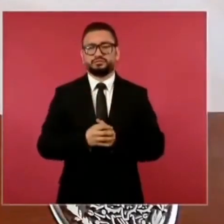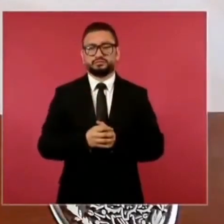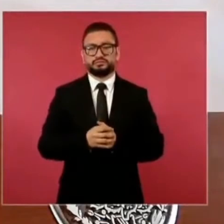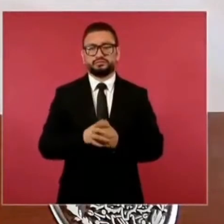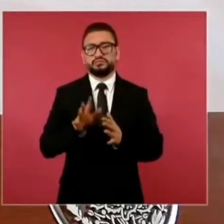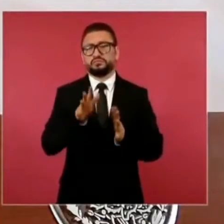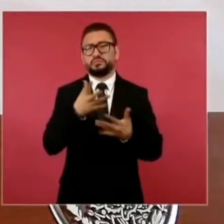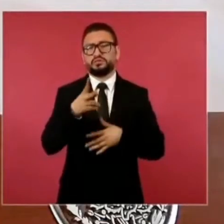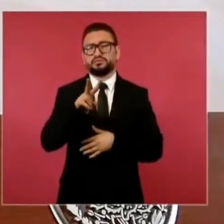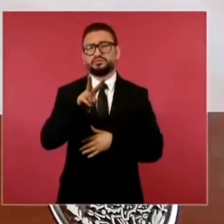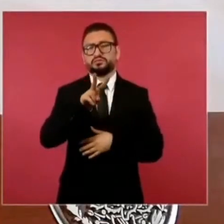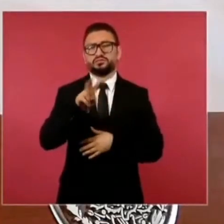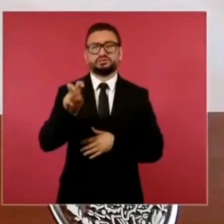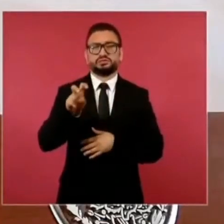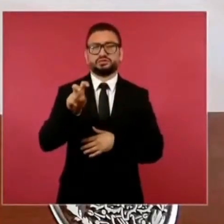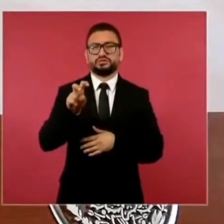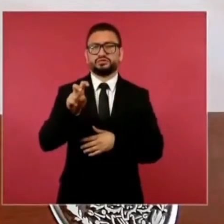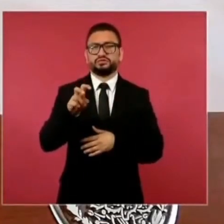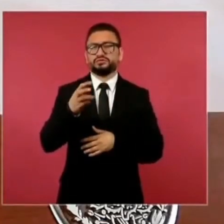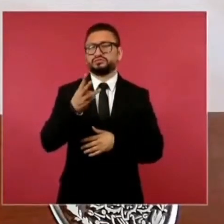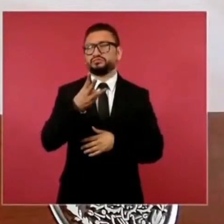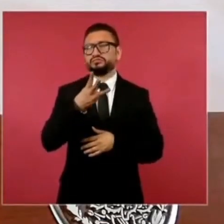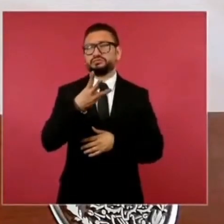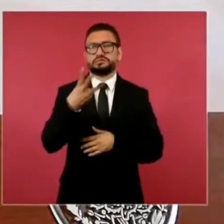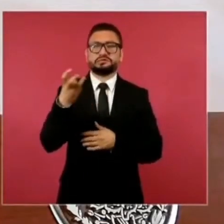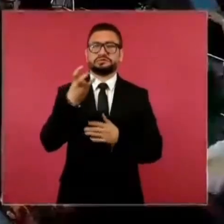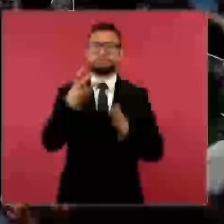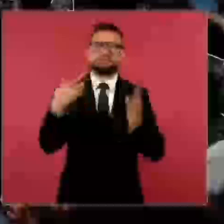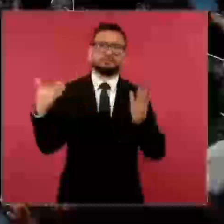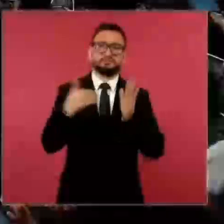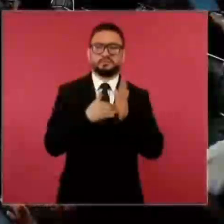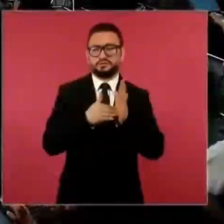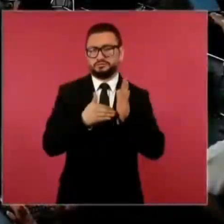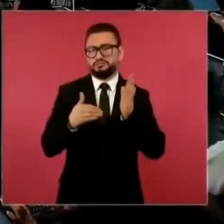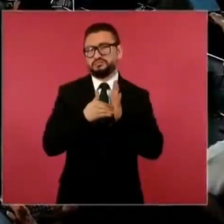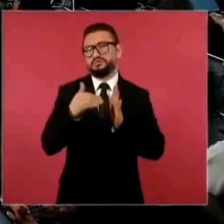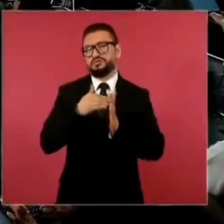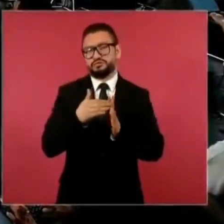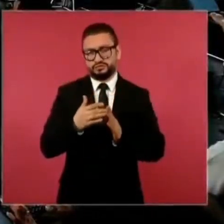como 200, 300 mil millones, por lo bajo.